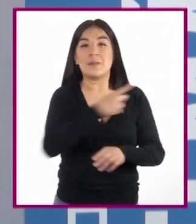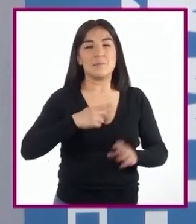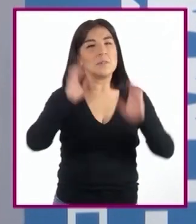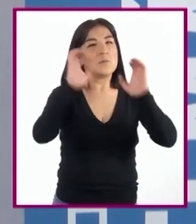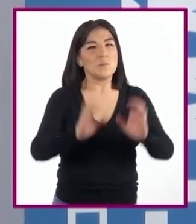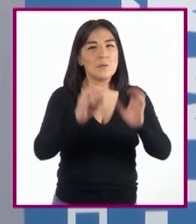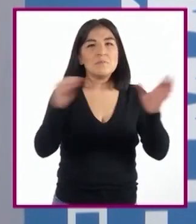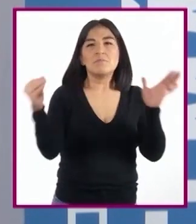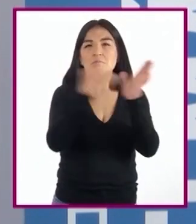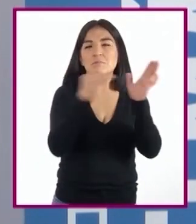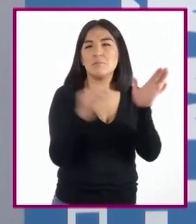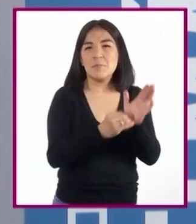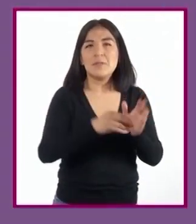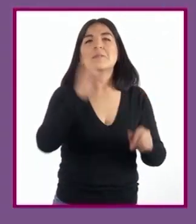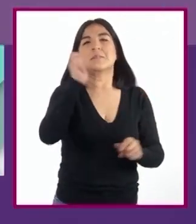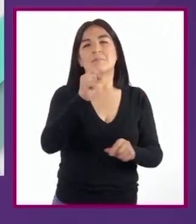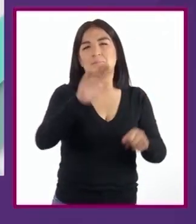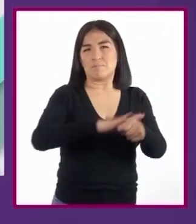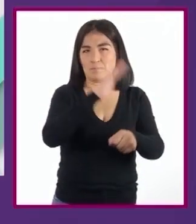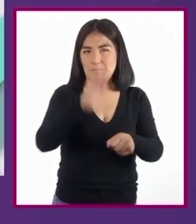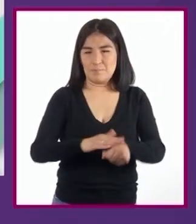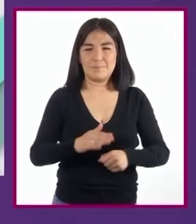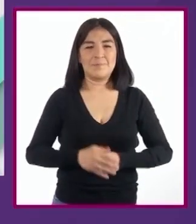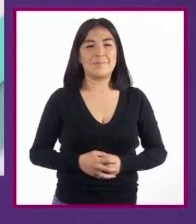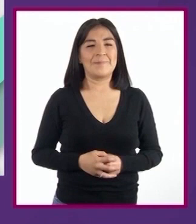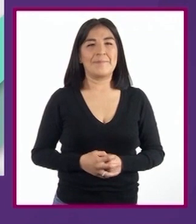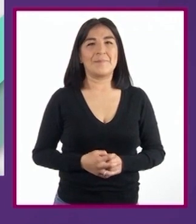ubicar los datos de forma correcta.